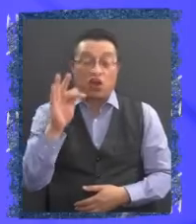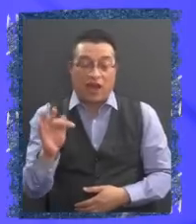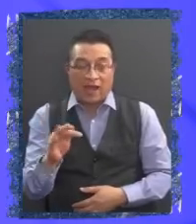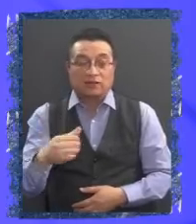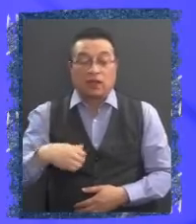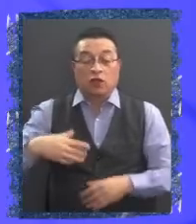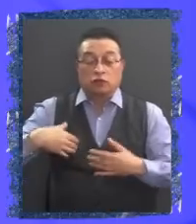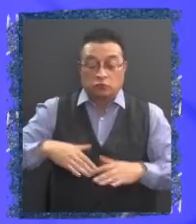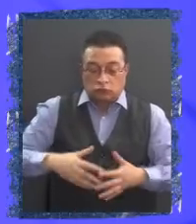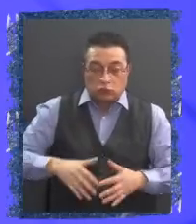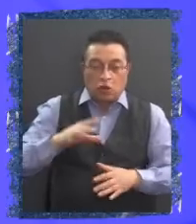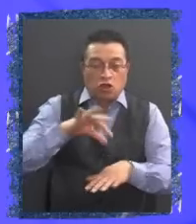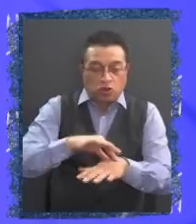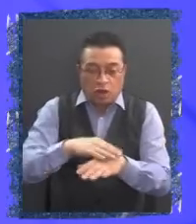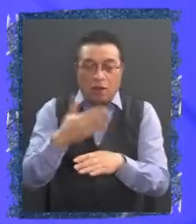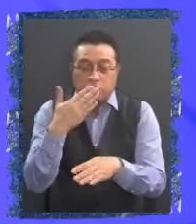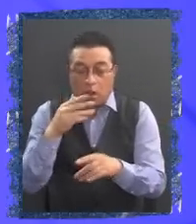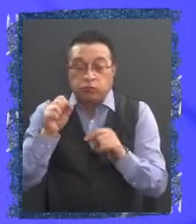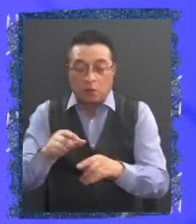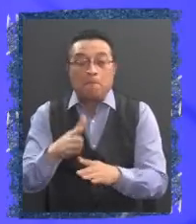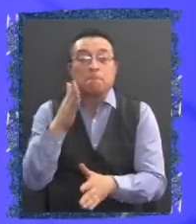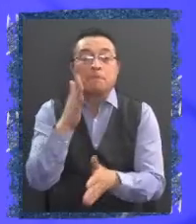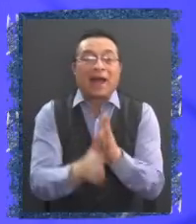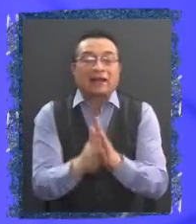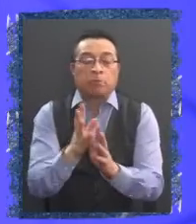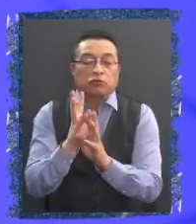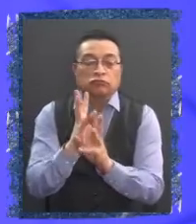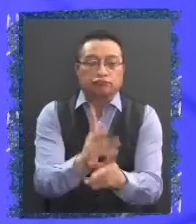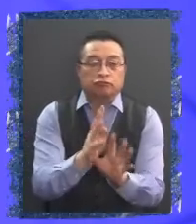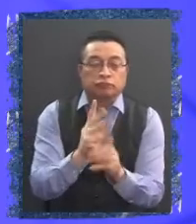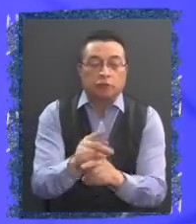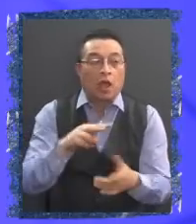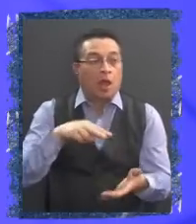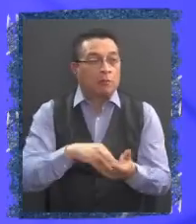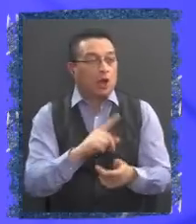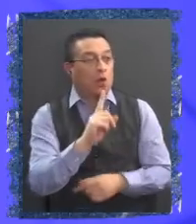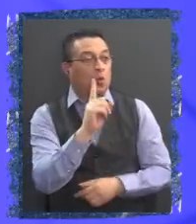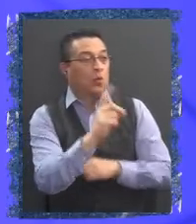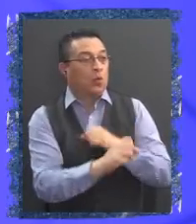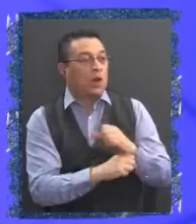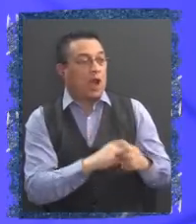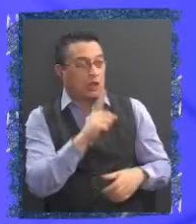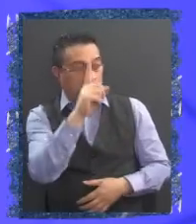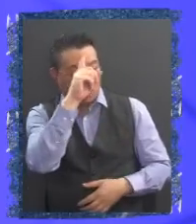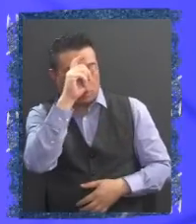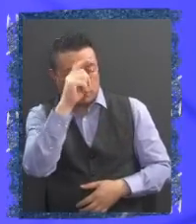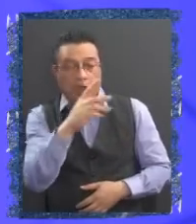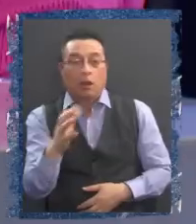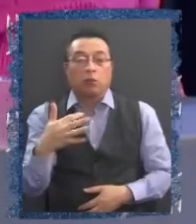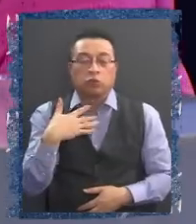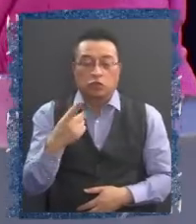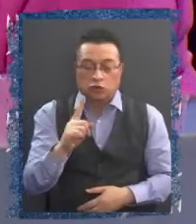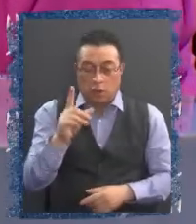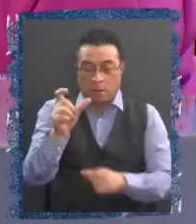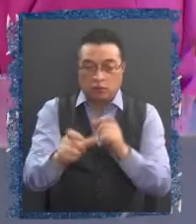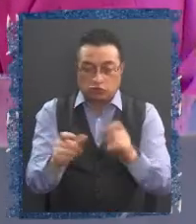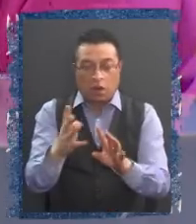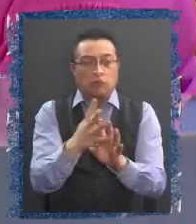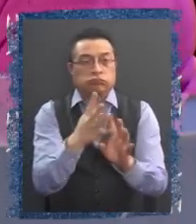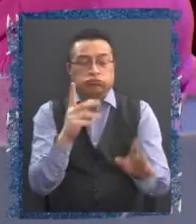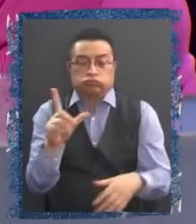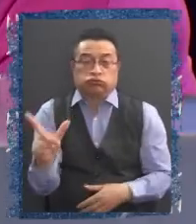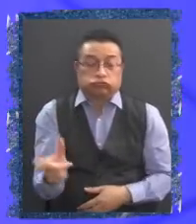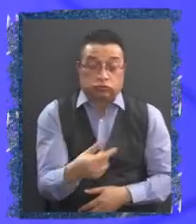ginecólogo, para poder ir más rápido y no tener que esperar un año en el hospital? ¿Por qué no se piensa en las personas que están en lista de espera y que cuando vengan